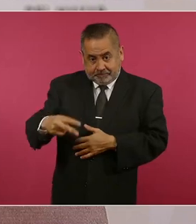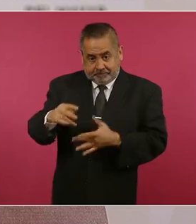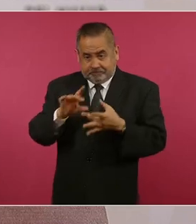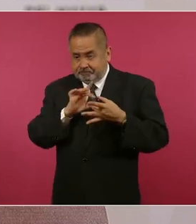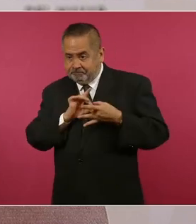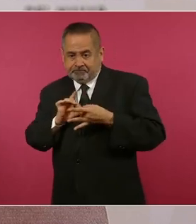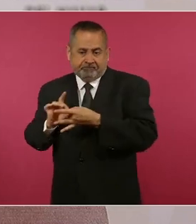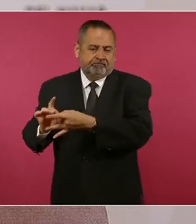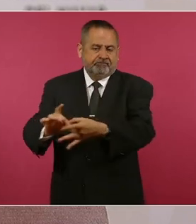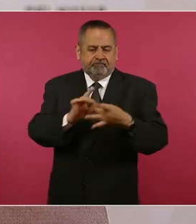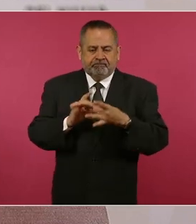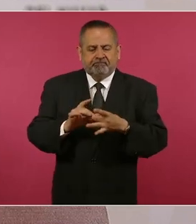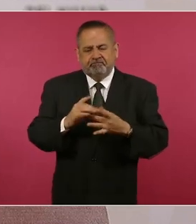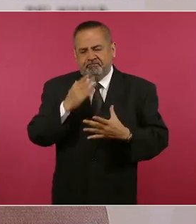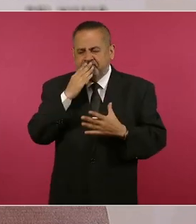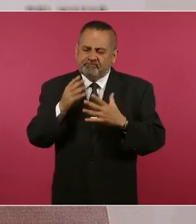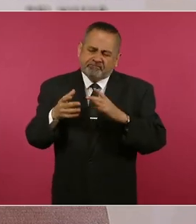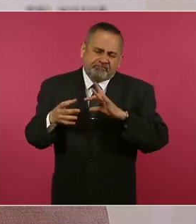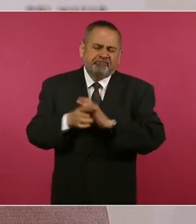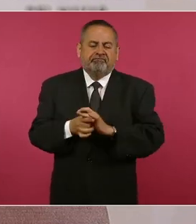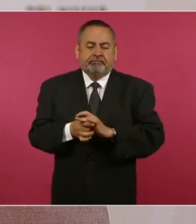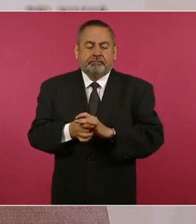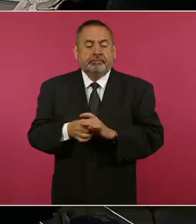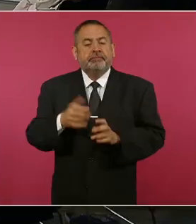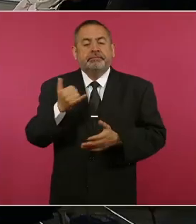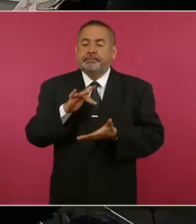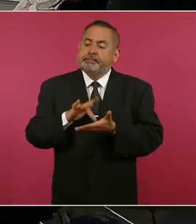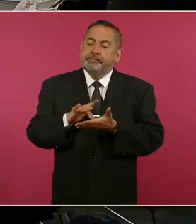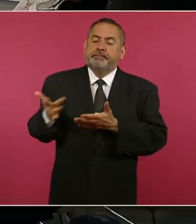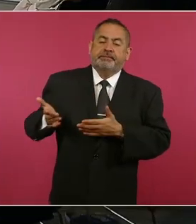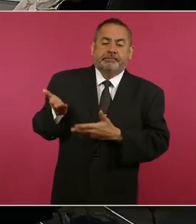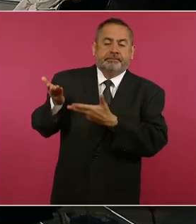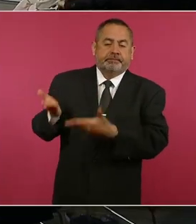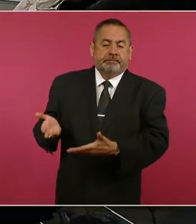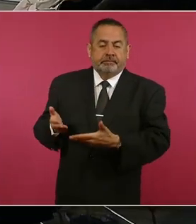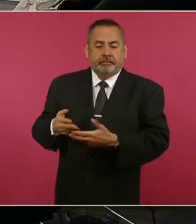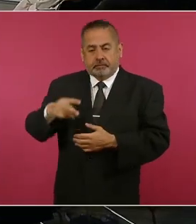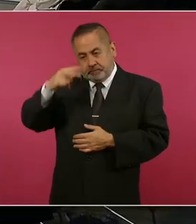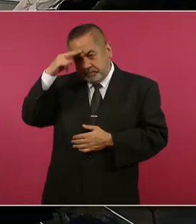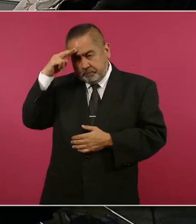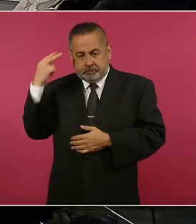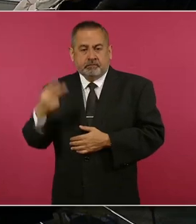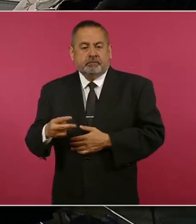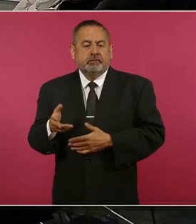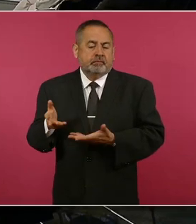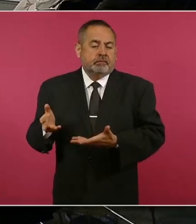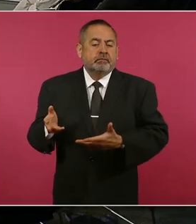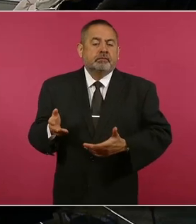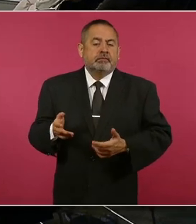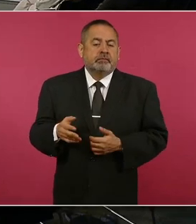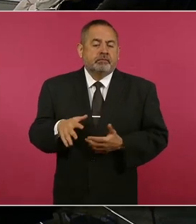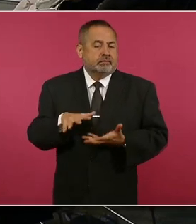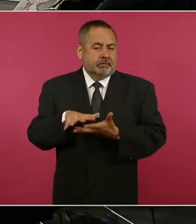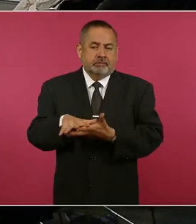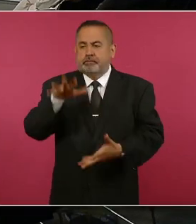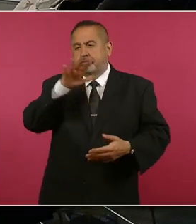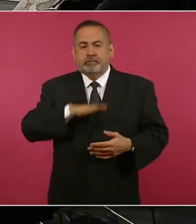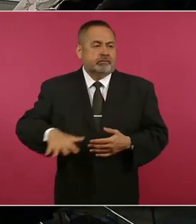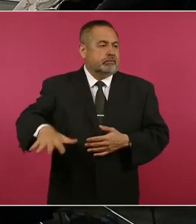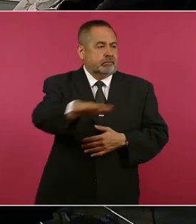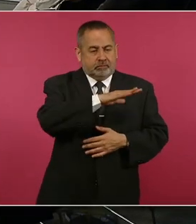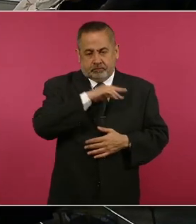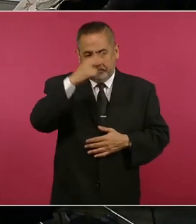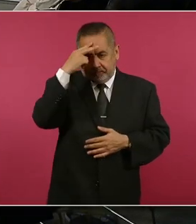y agradecemos no solo a los mexicanos, a la mayoría de los